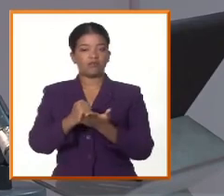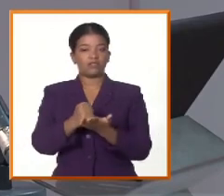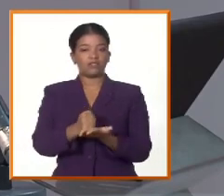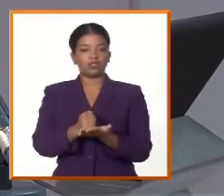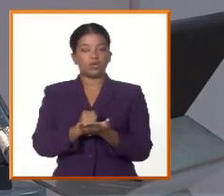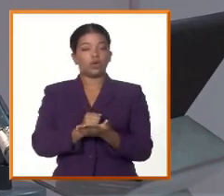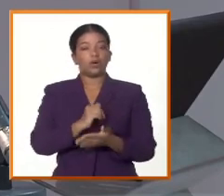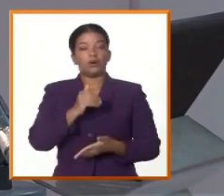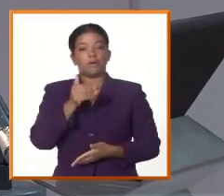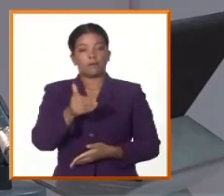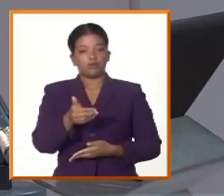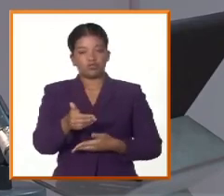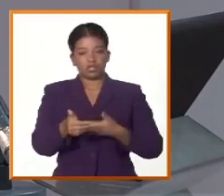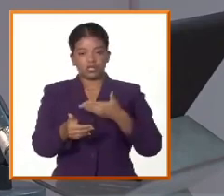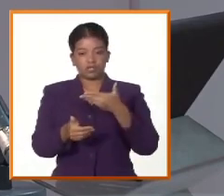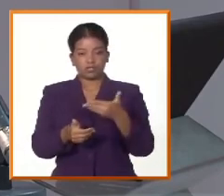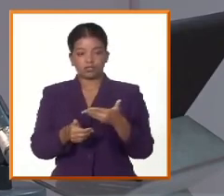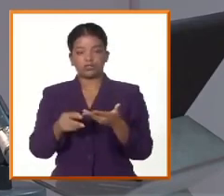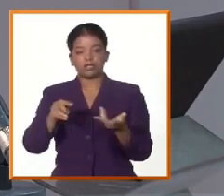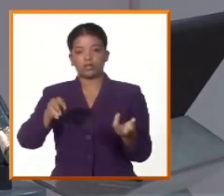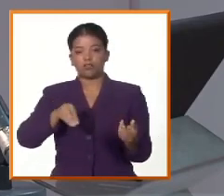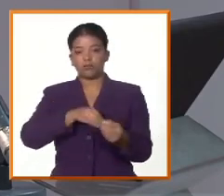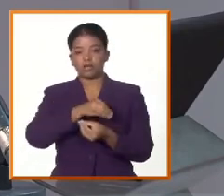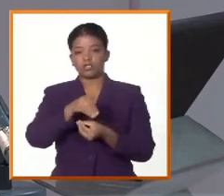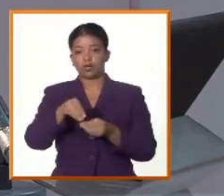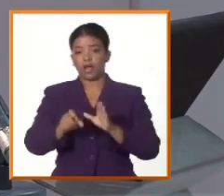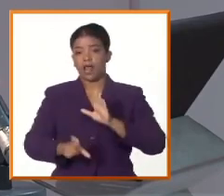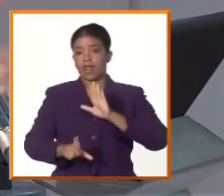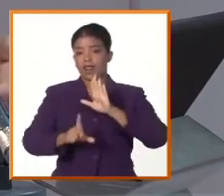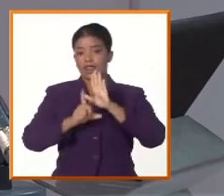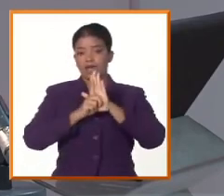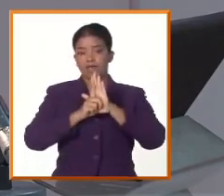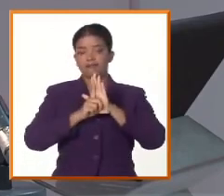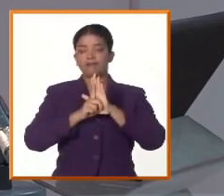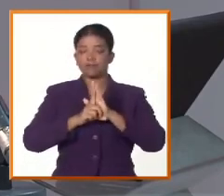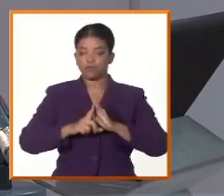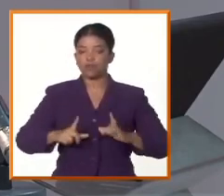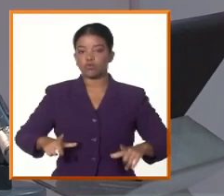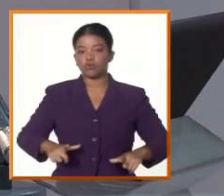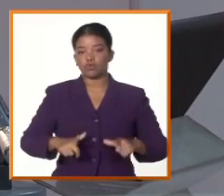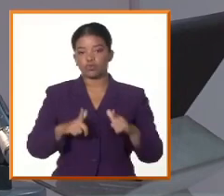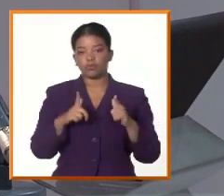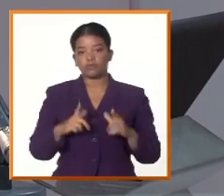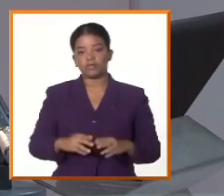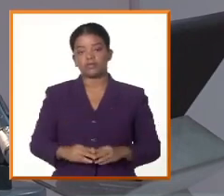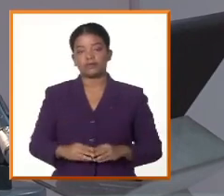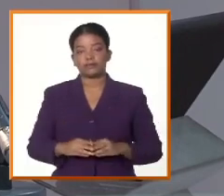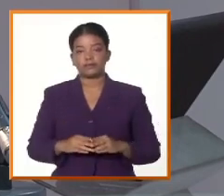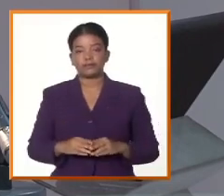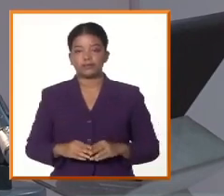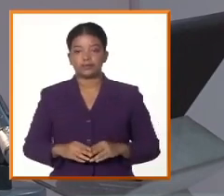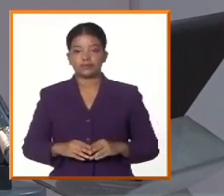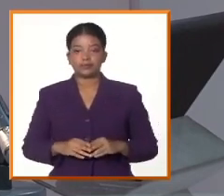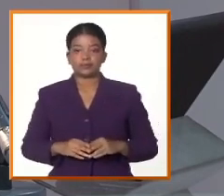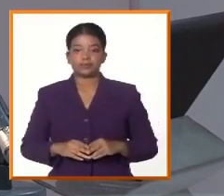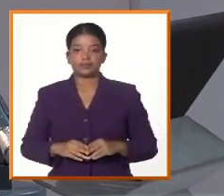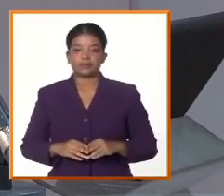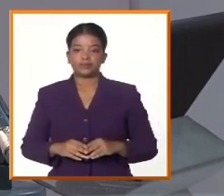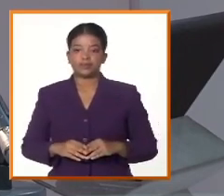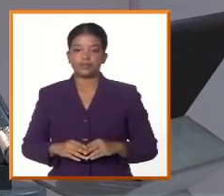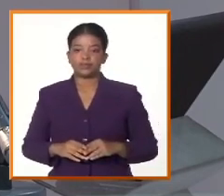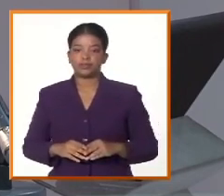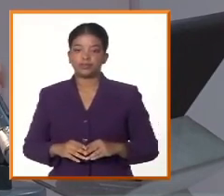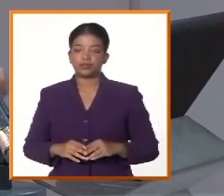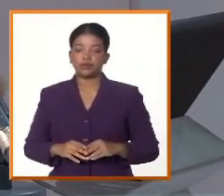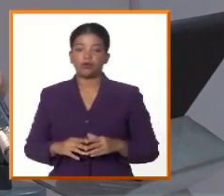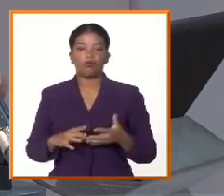de transformación y que la ley Sam es una Revolución para decirlo dentro